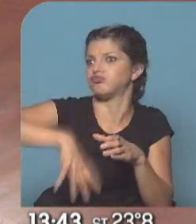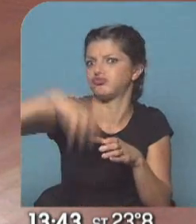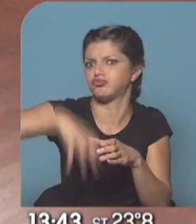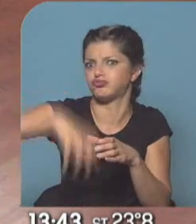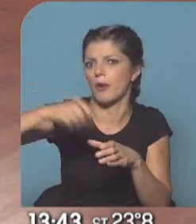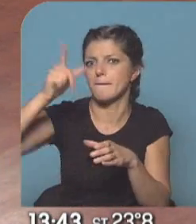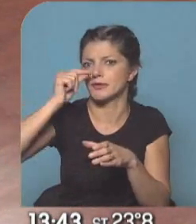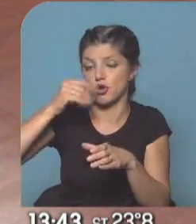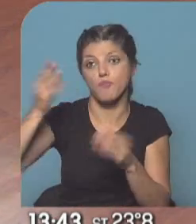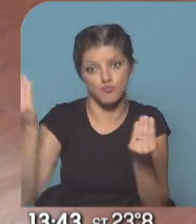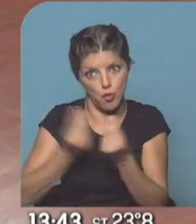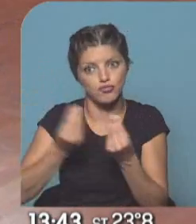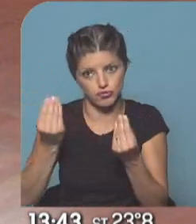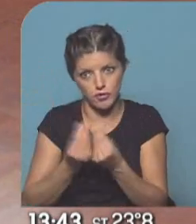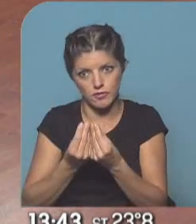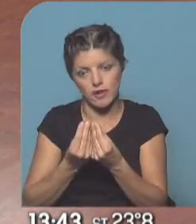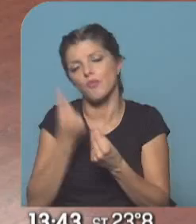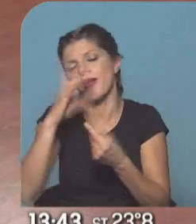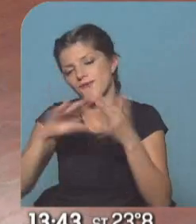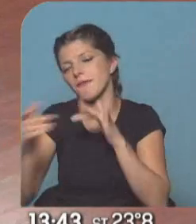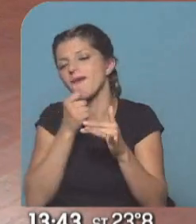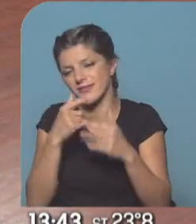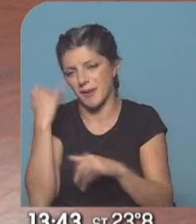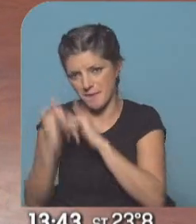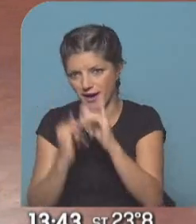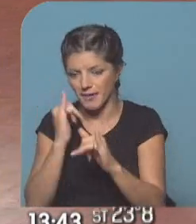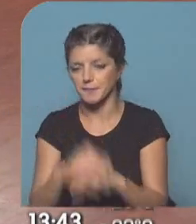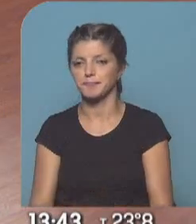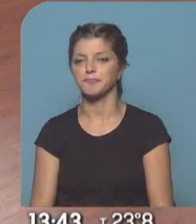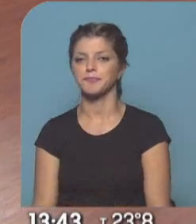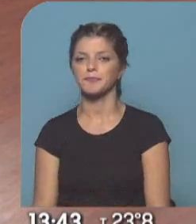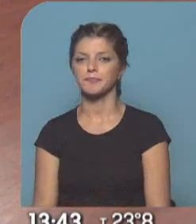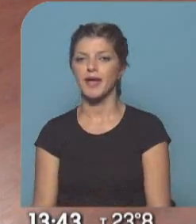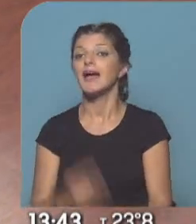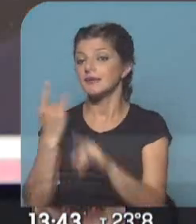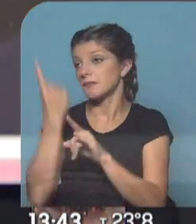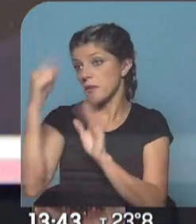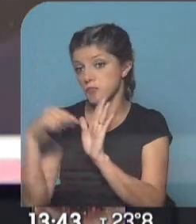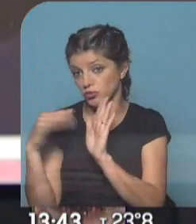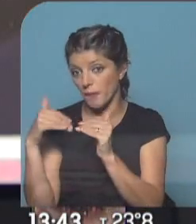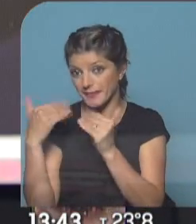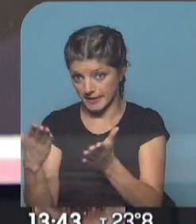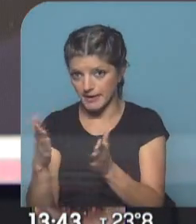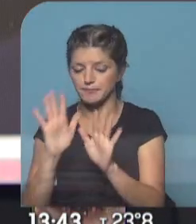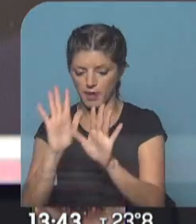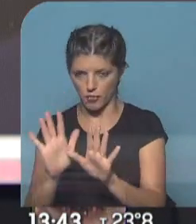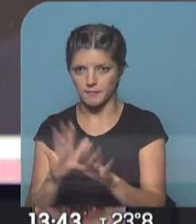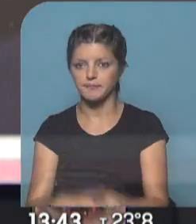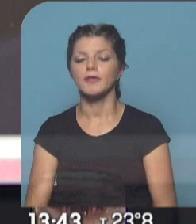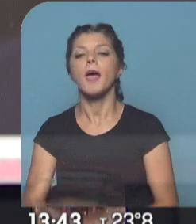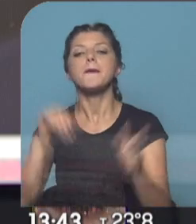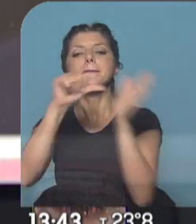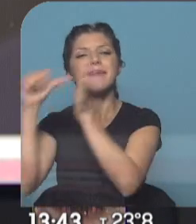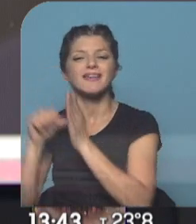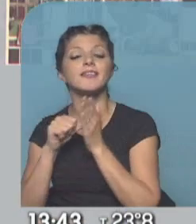digamos, dicho en forma sencilla. Siempre tuvo Angola esta ventaja. El problema de los países petroleros, que en